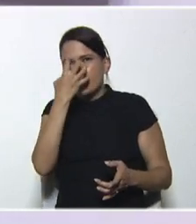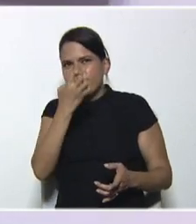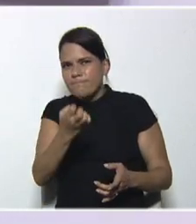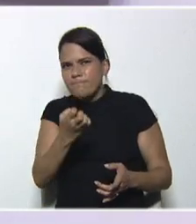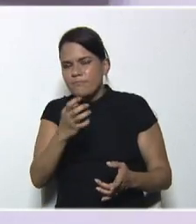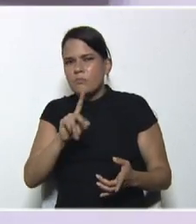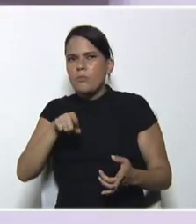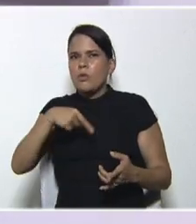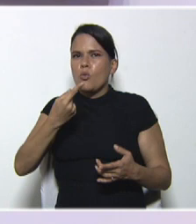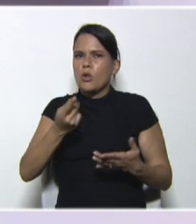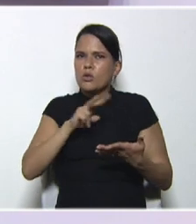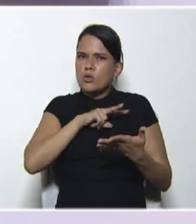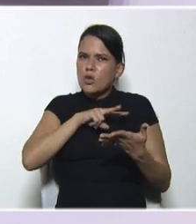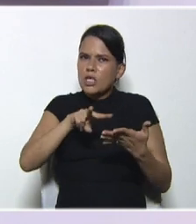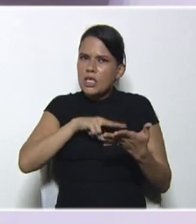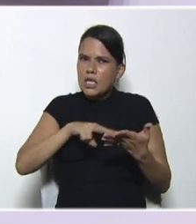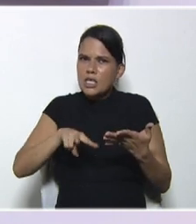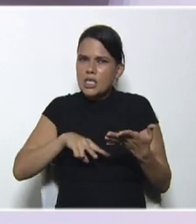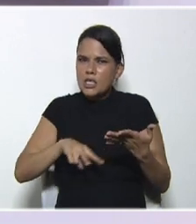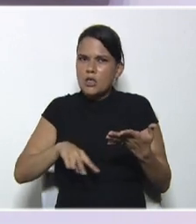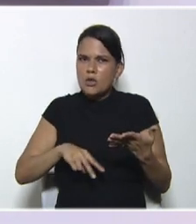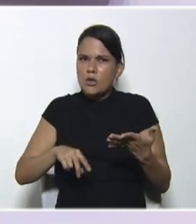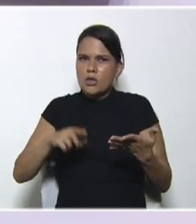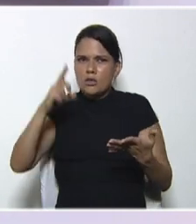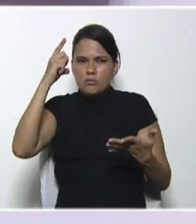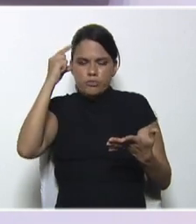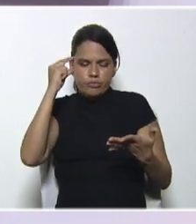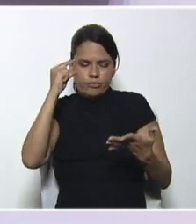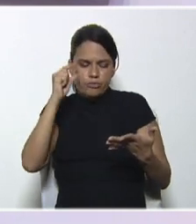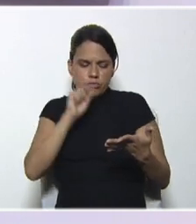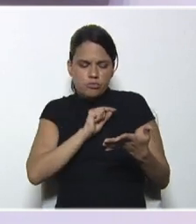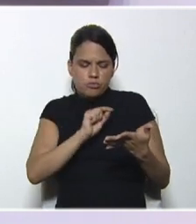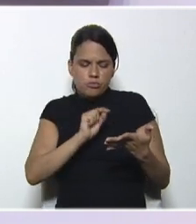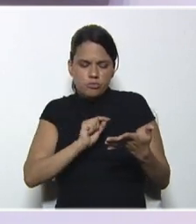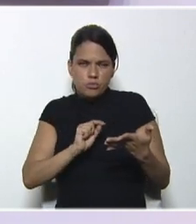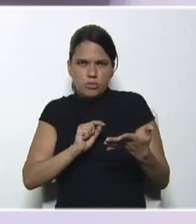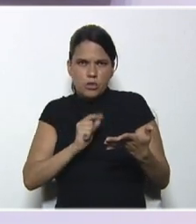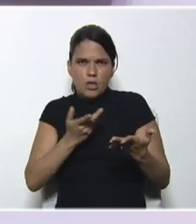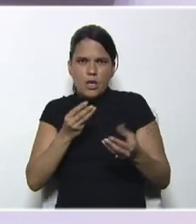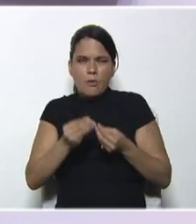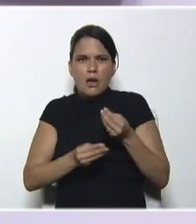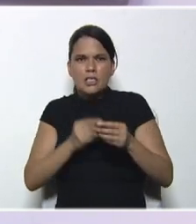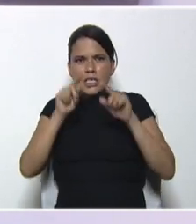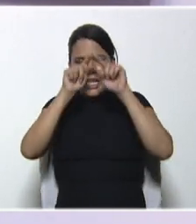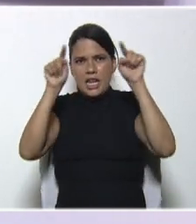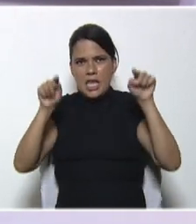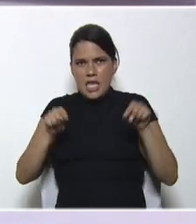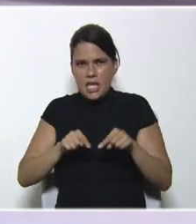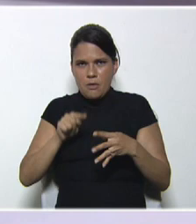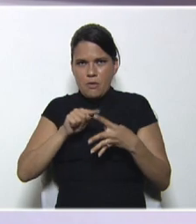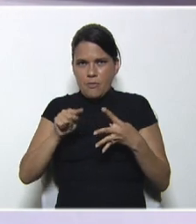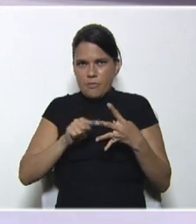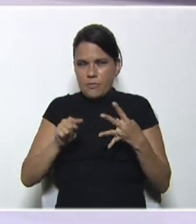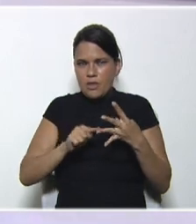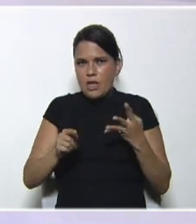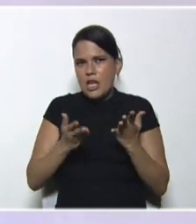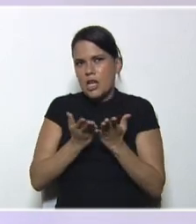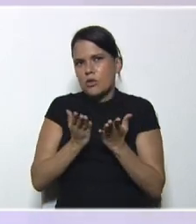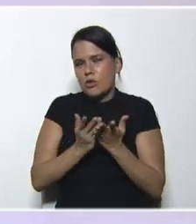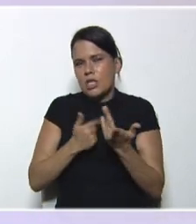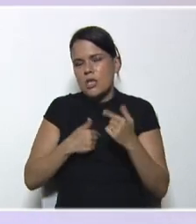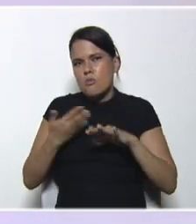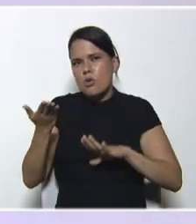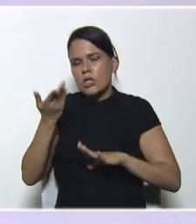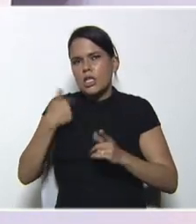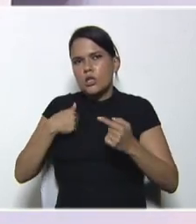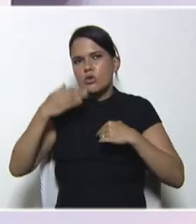ese artículo que está analizando y que va a realizar el esquema el estudiante. Es bien importante que nosotros tomemos en cuenta que